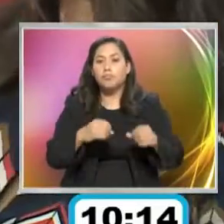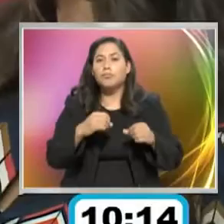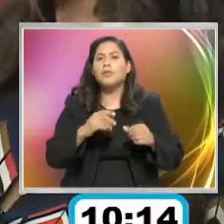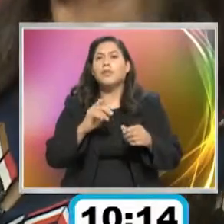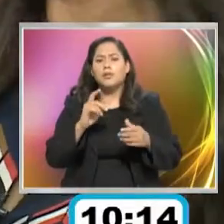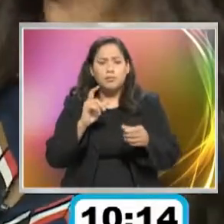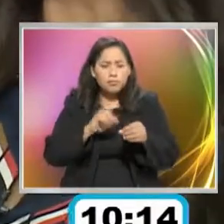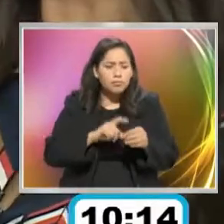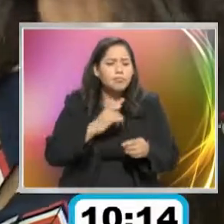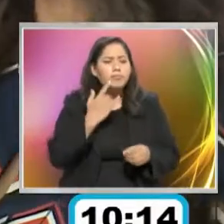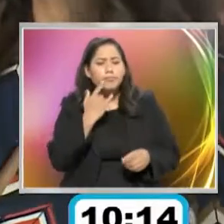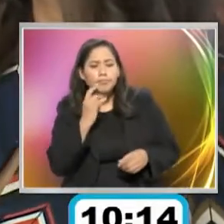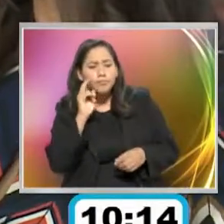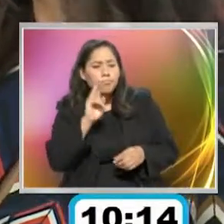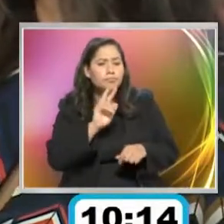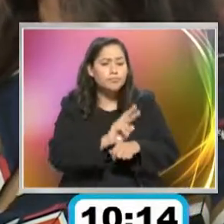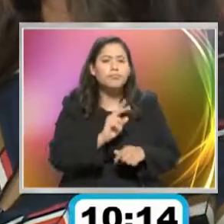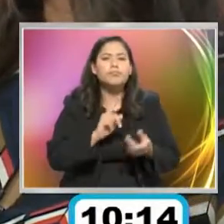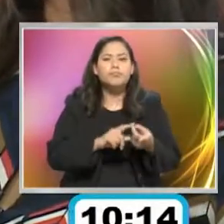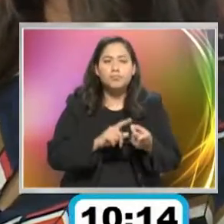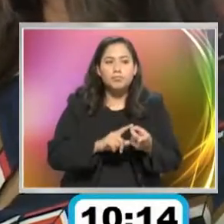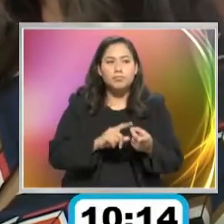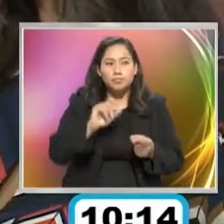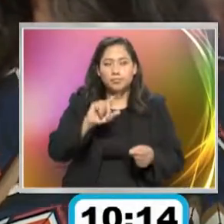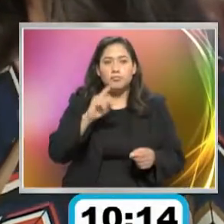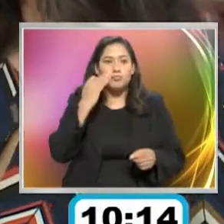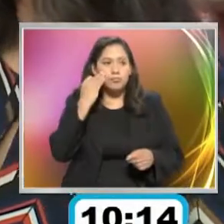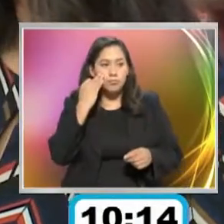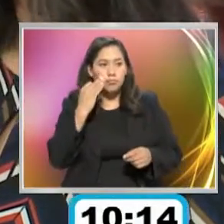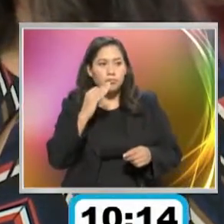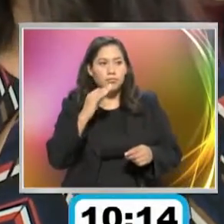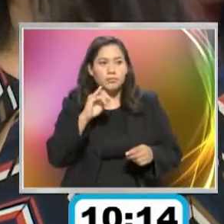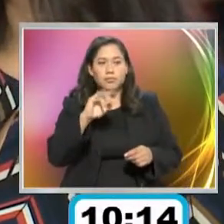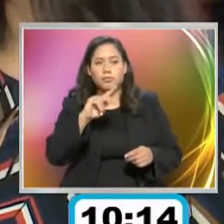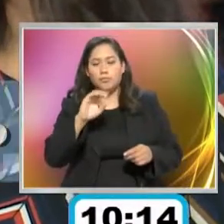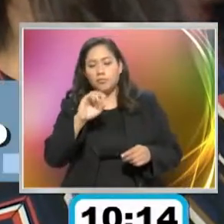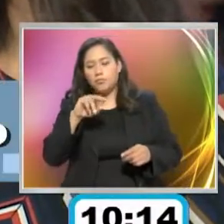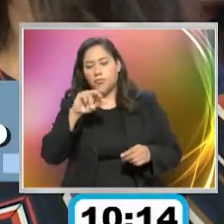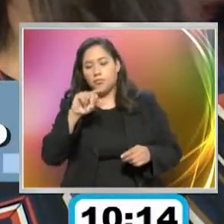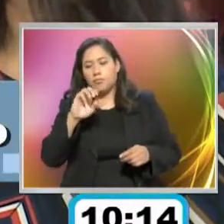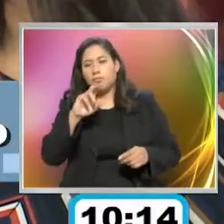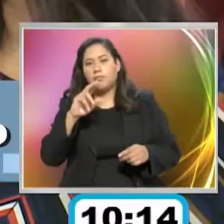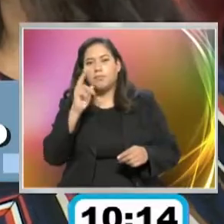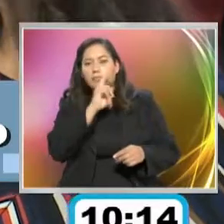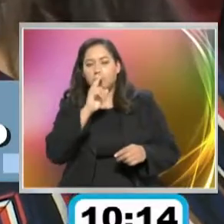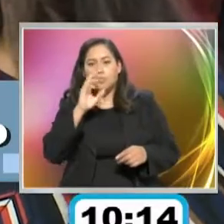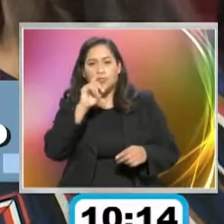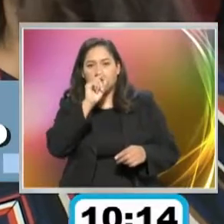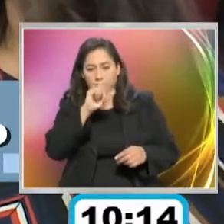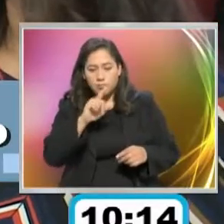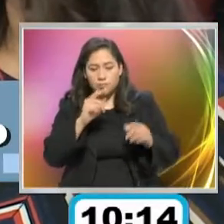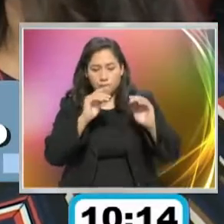podemos seguir y enterarnos también En nuestras de redes esto. sociales, en Facebook estamos como La Imponente Vientos de Jalisco, en